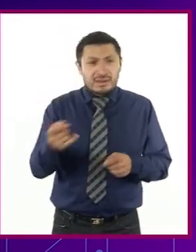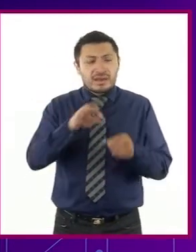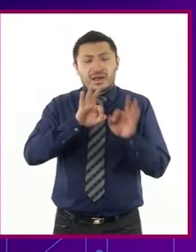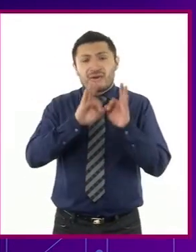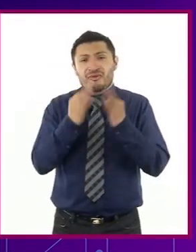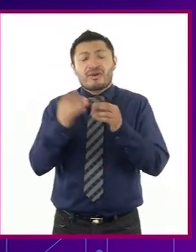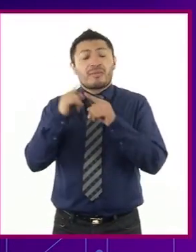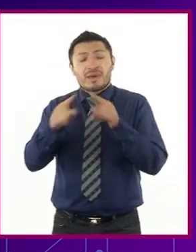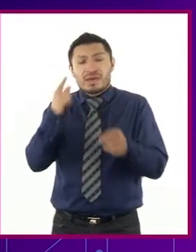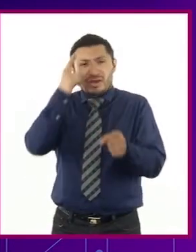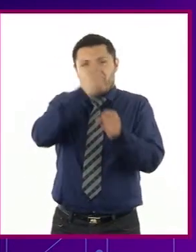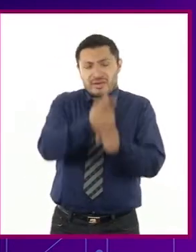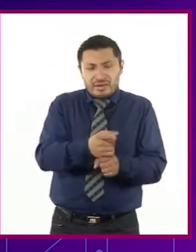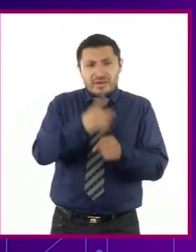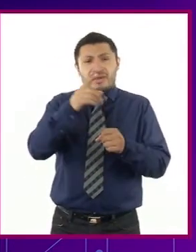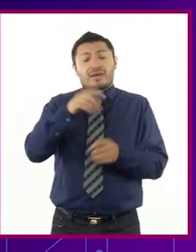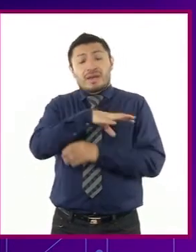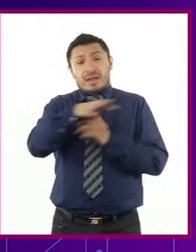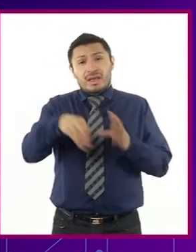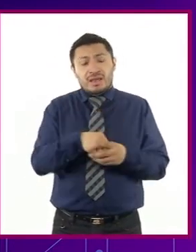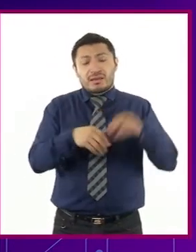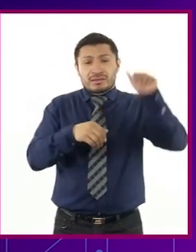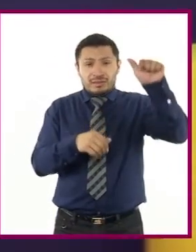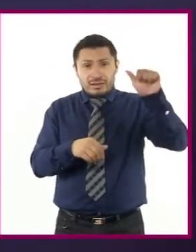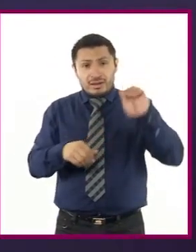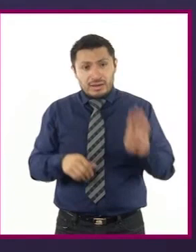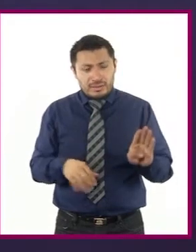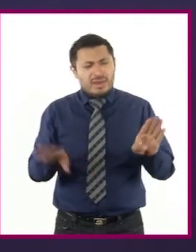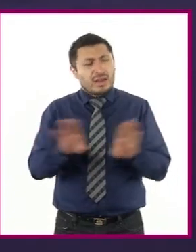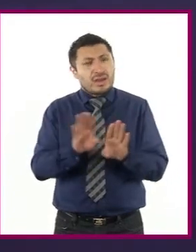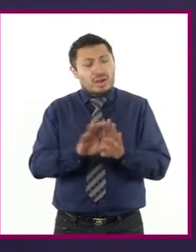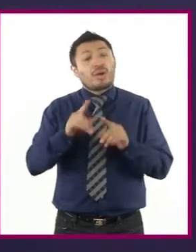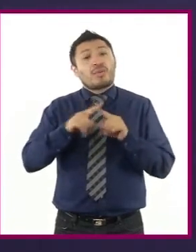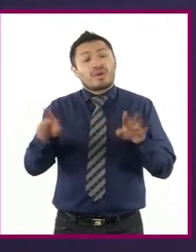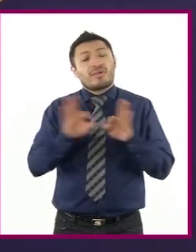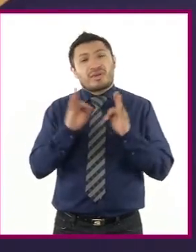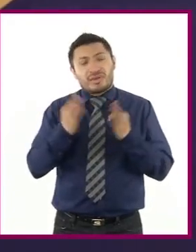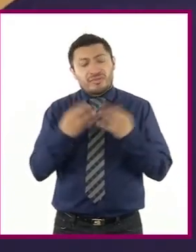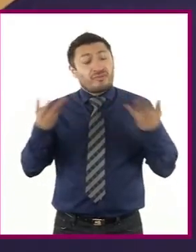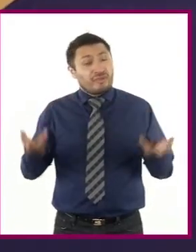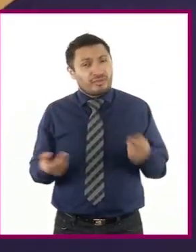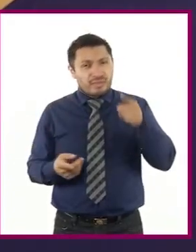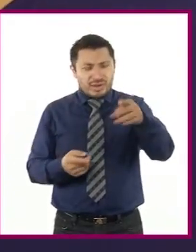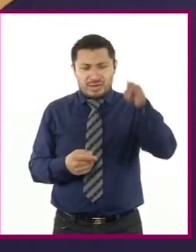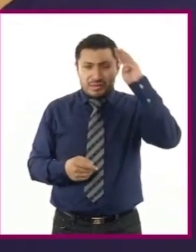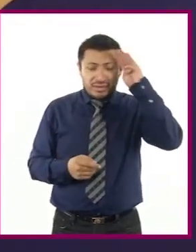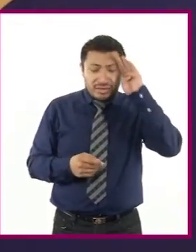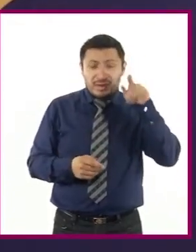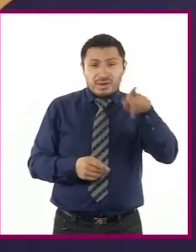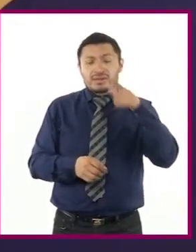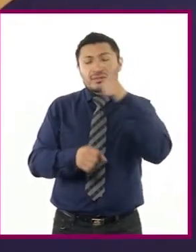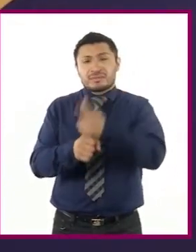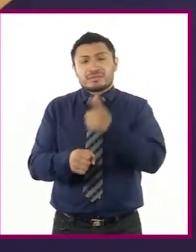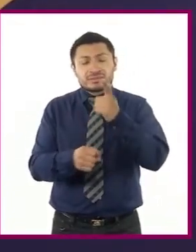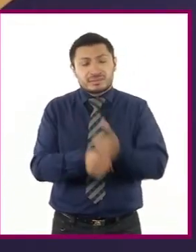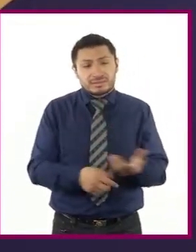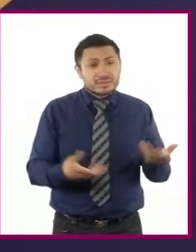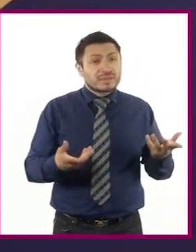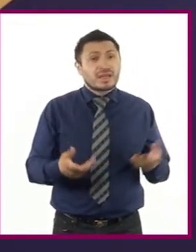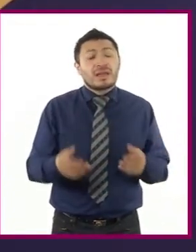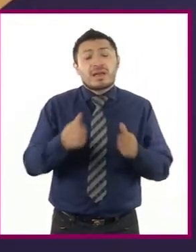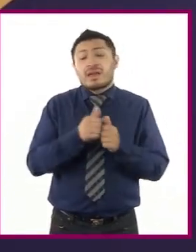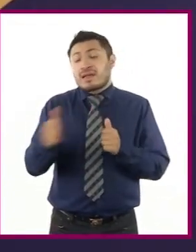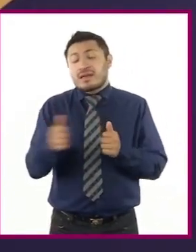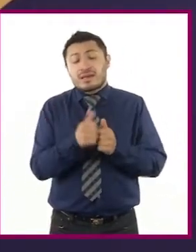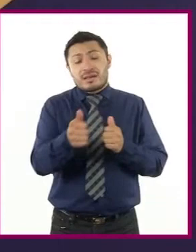cada conjunto de datos? Piénsalo un momento. Si calculamos el promedio de las distancias a la media en